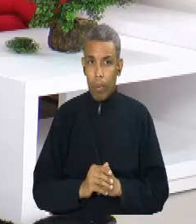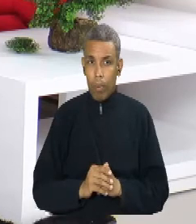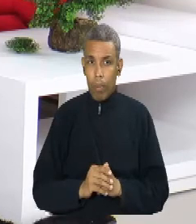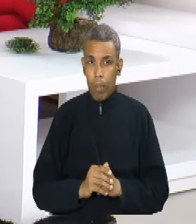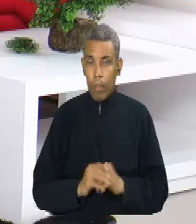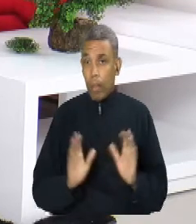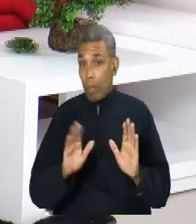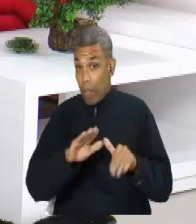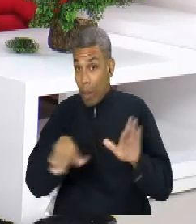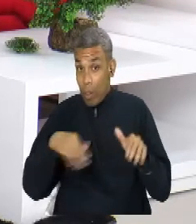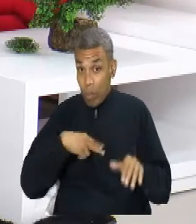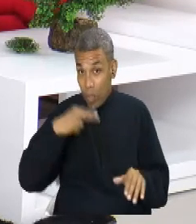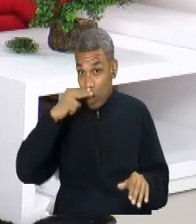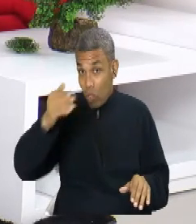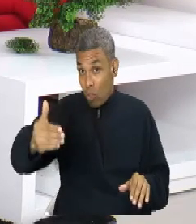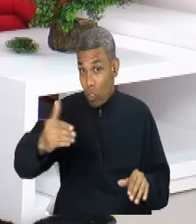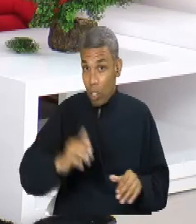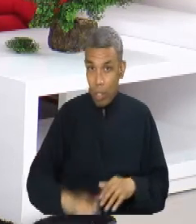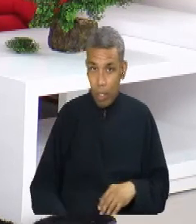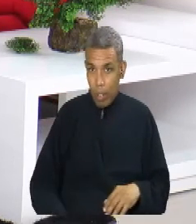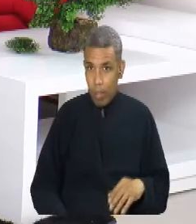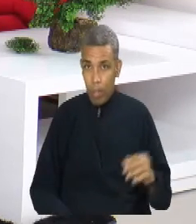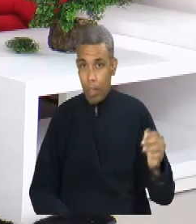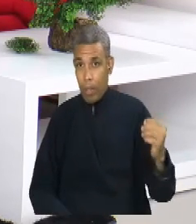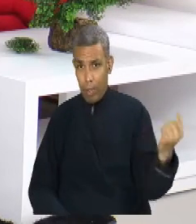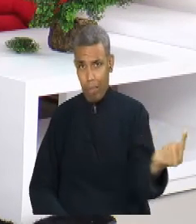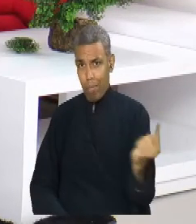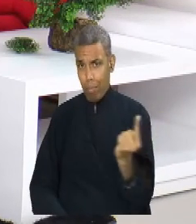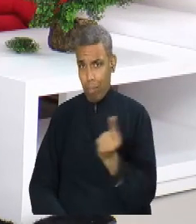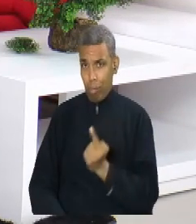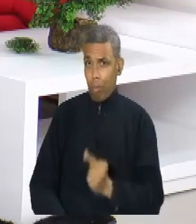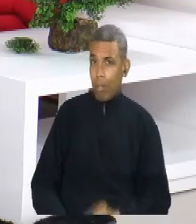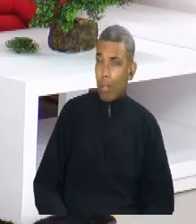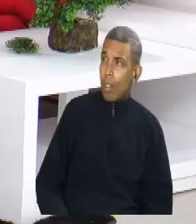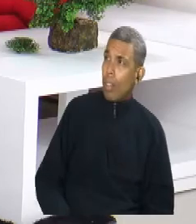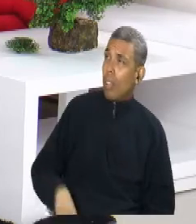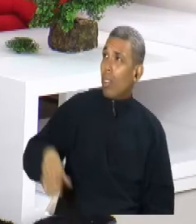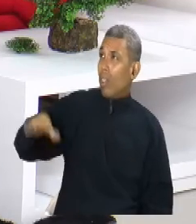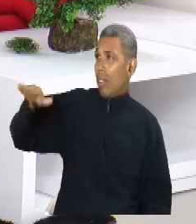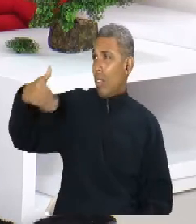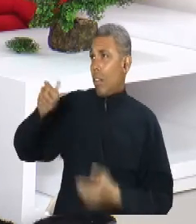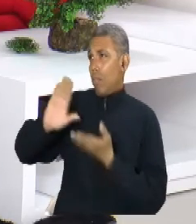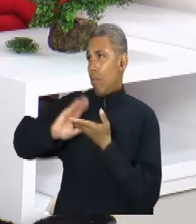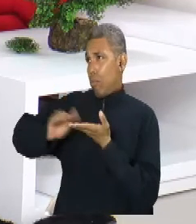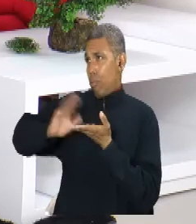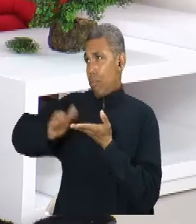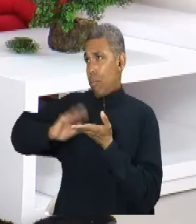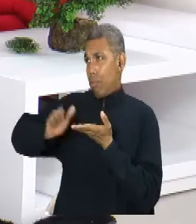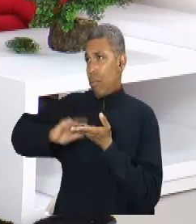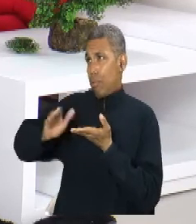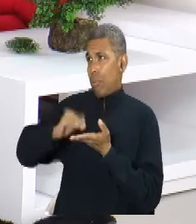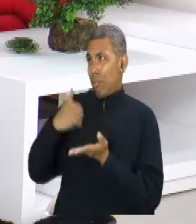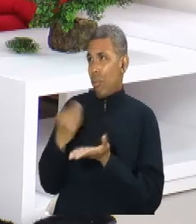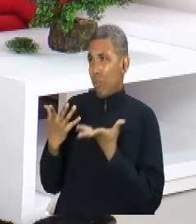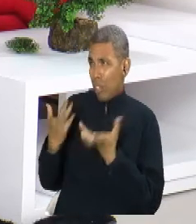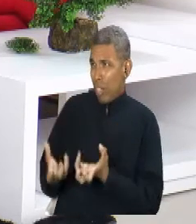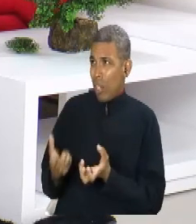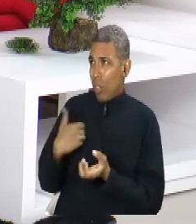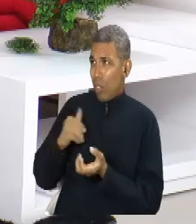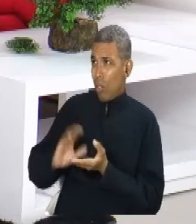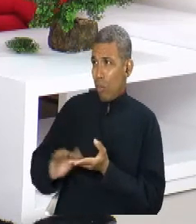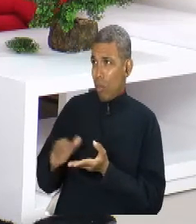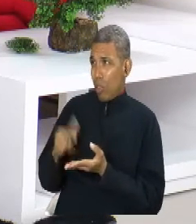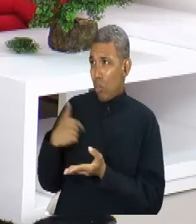siempre le digo lo que diga tu mamá que te dijo ella me dijo que no dije bueno entonces no cuando tu mamá te diga que sí